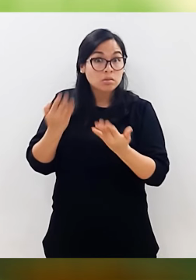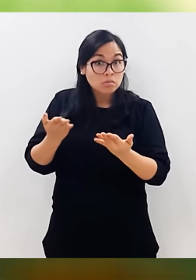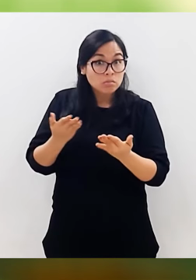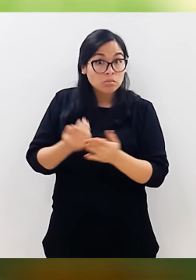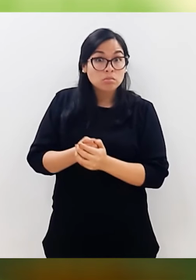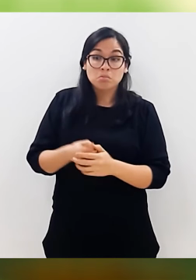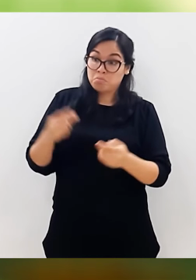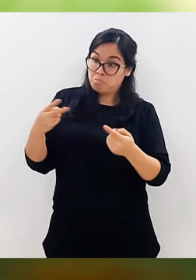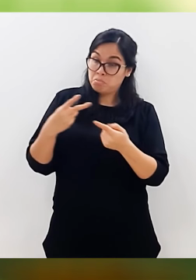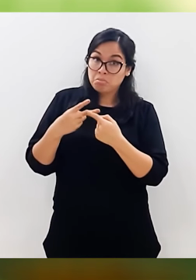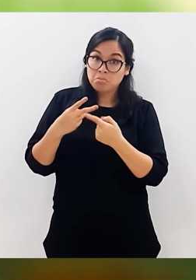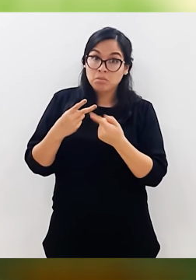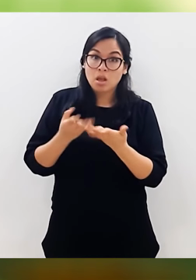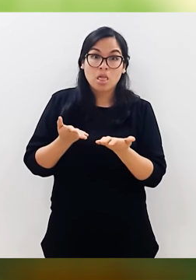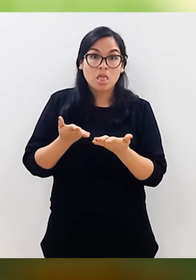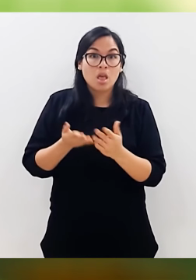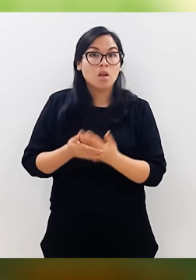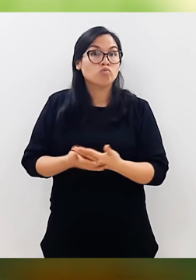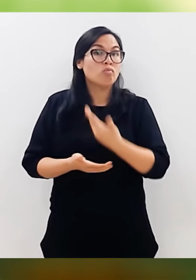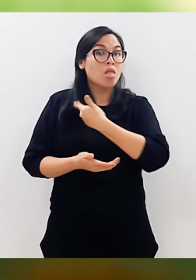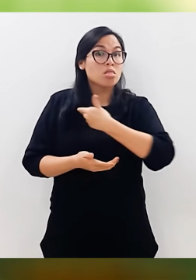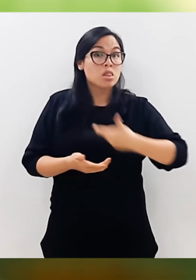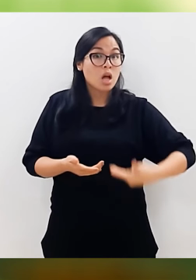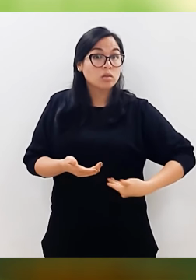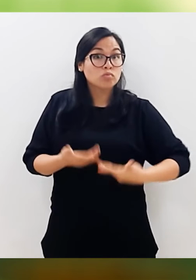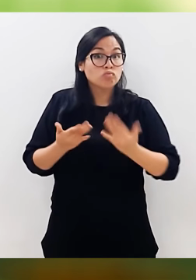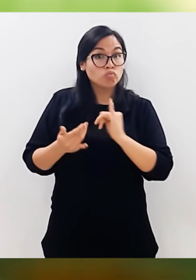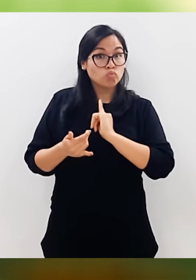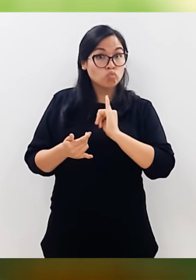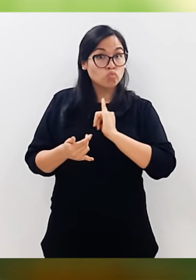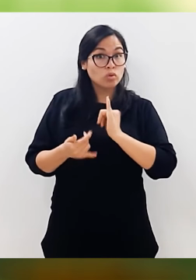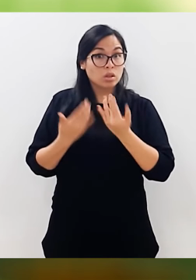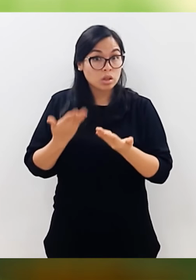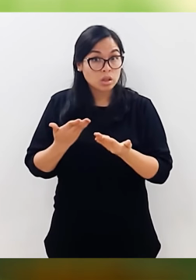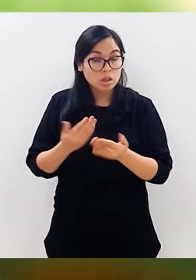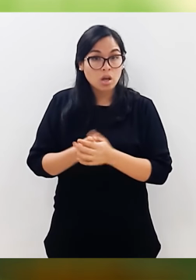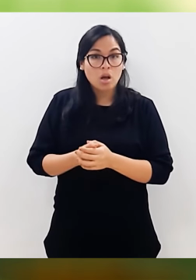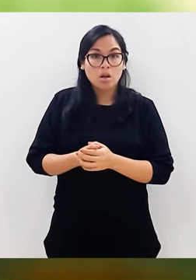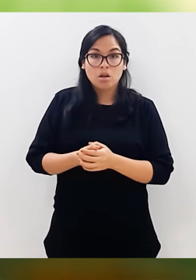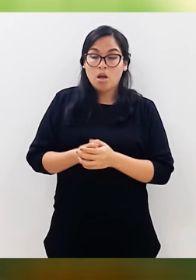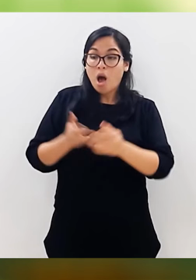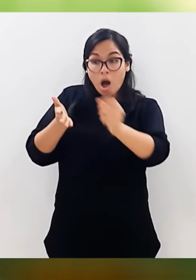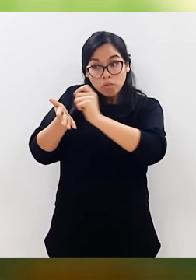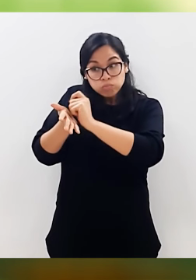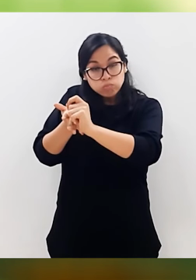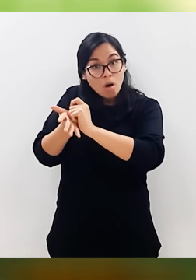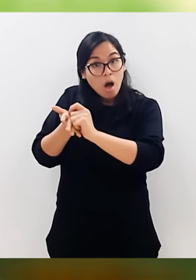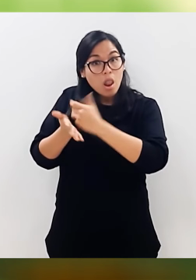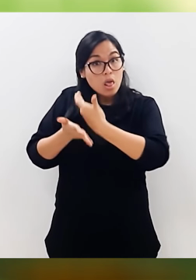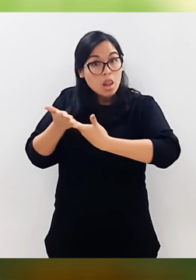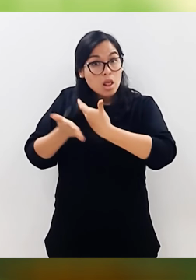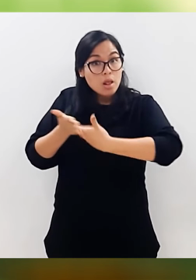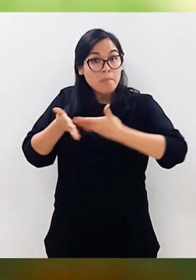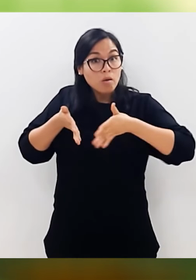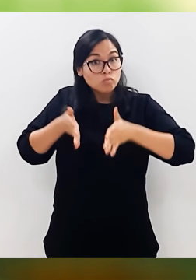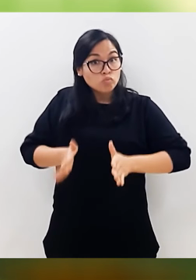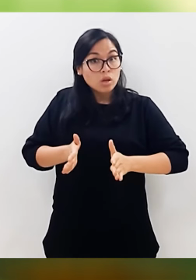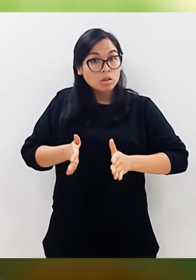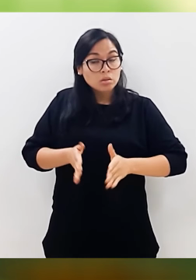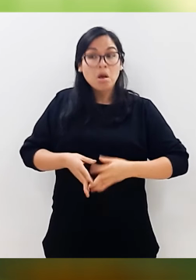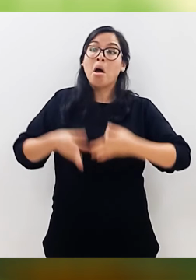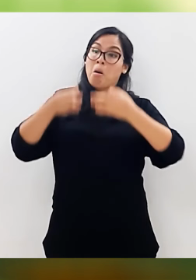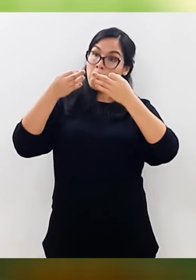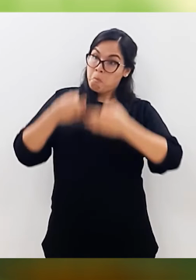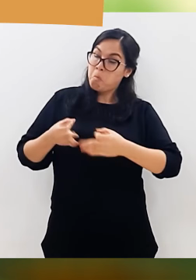Reconocimiento del hijo o hija a través de la firma en el acta de nacimiento.